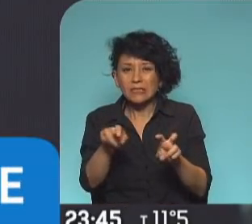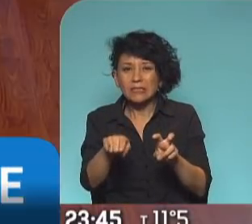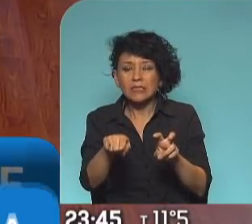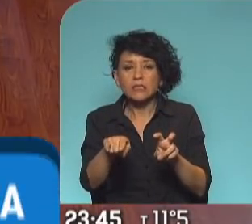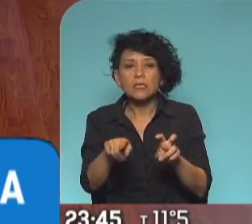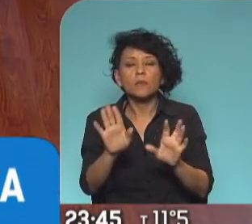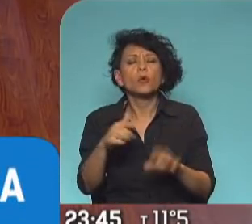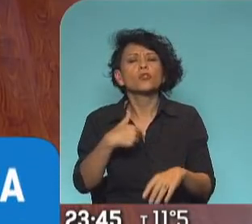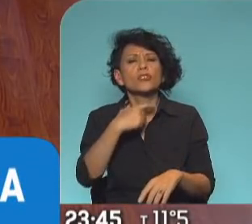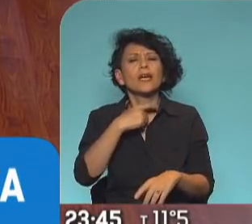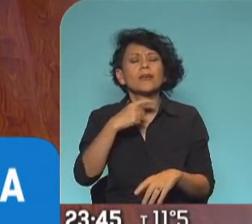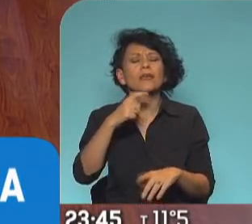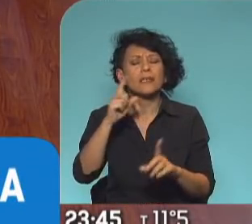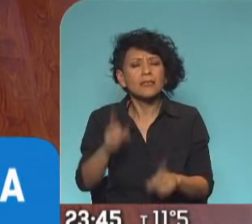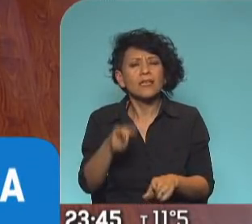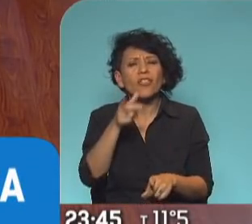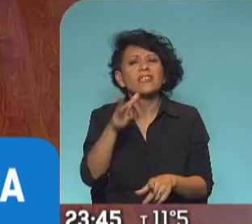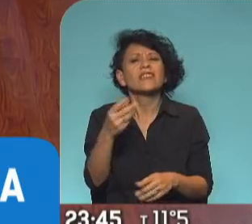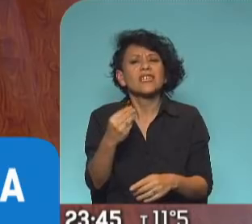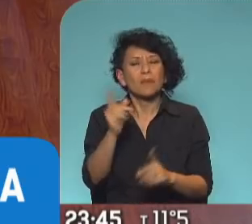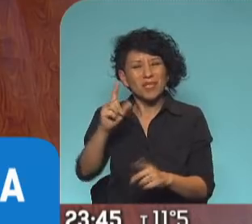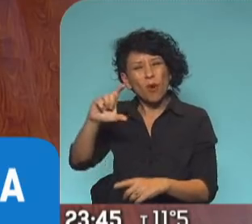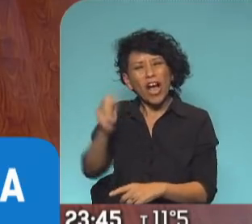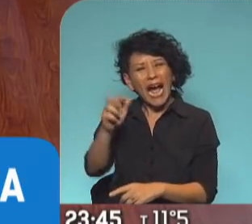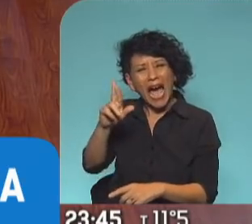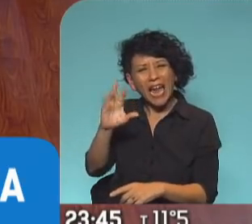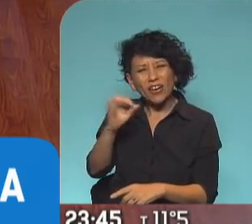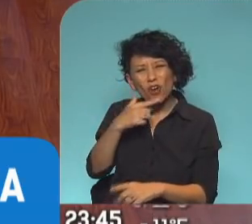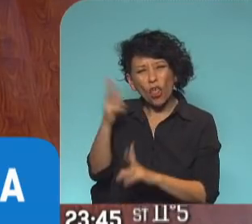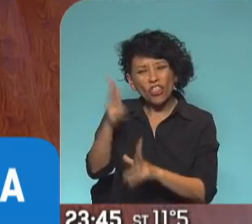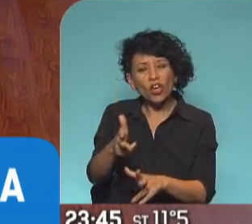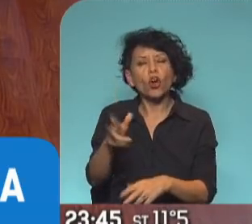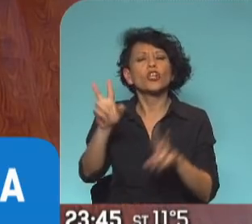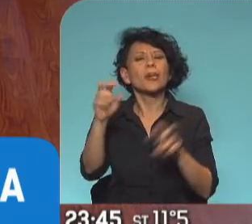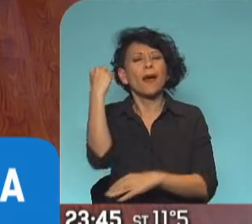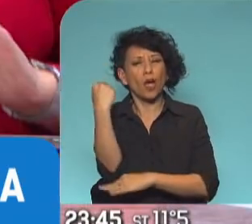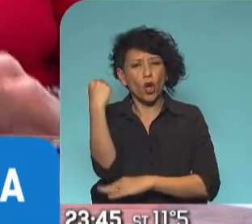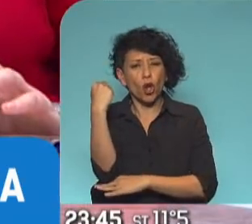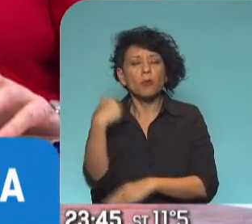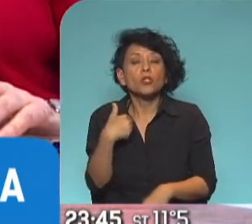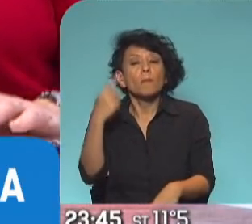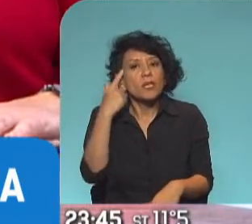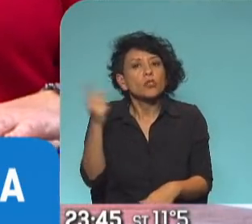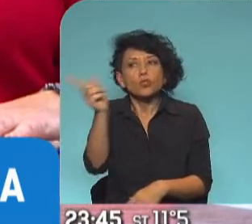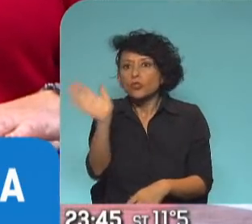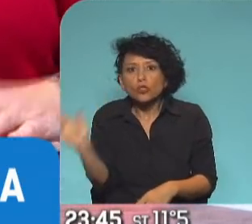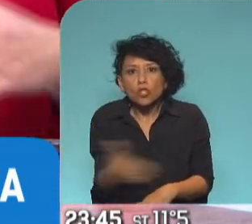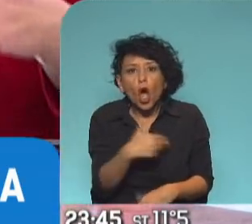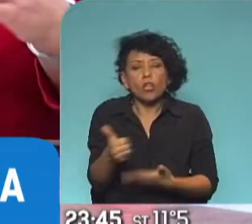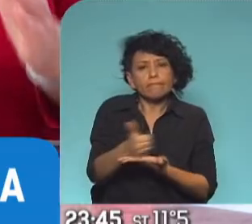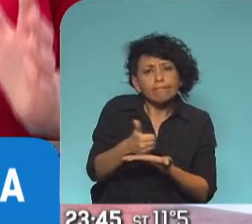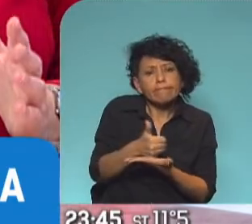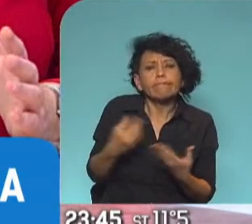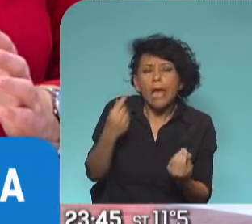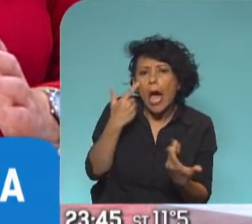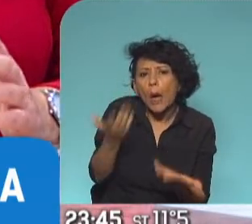Pero quería también sumarme a lo que decía Carlos, ¿no? Sobre el tema económico, creo que esperábamos por lo